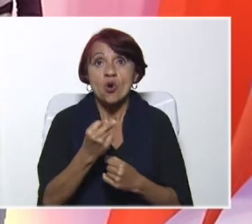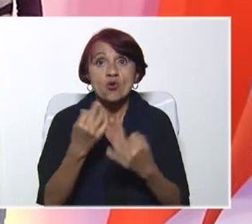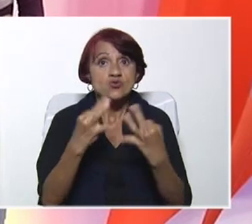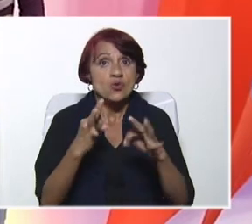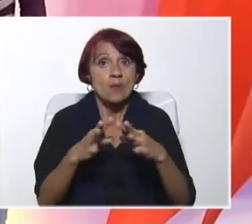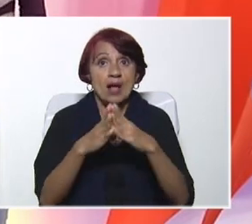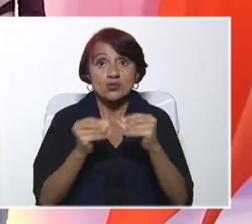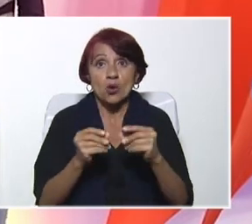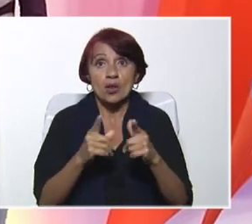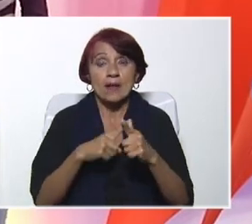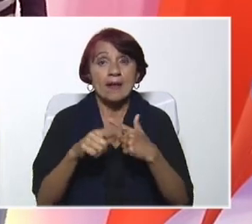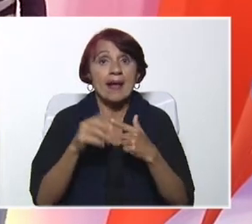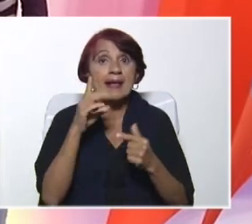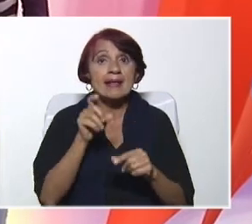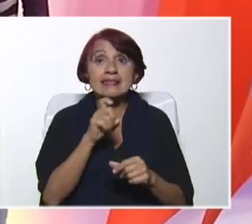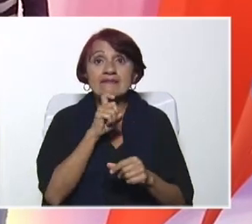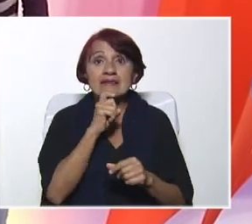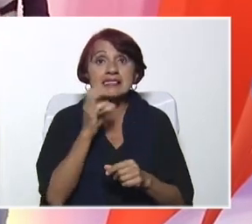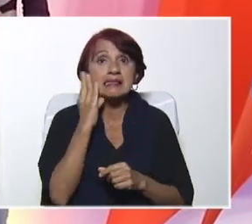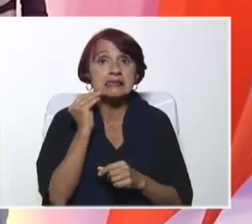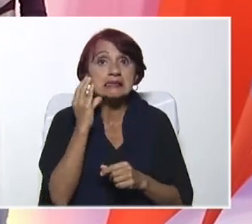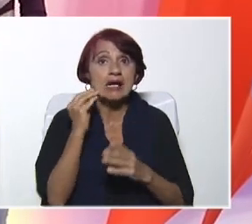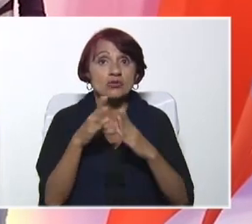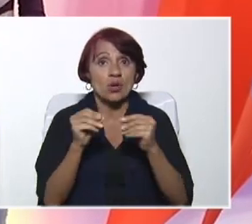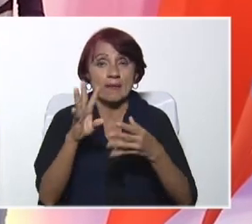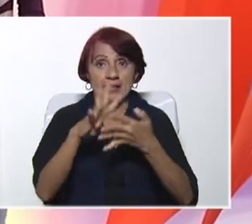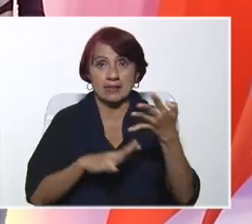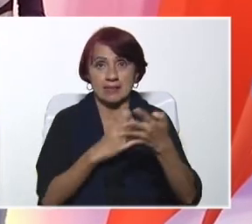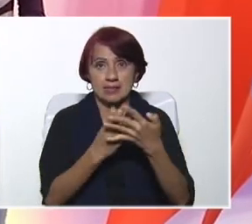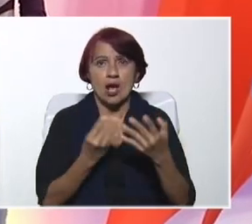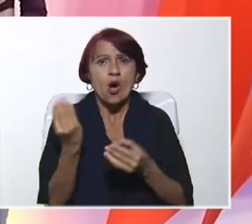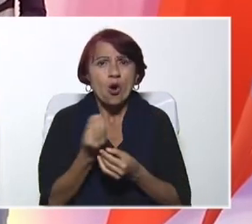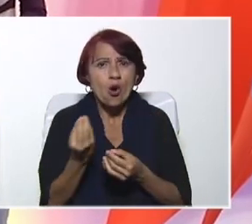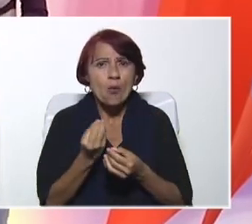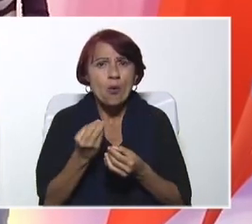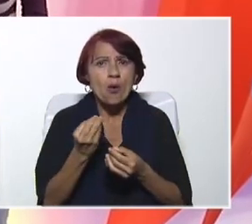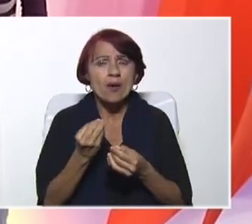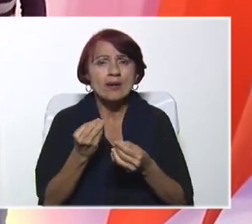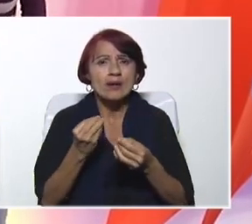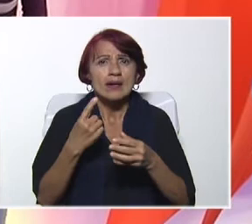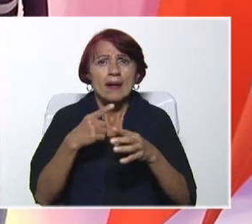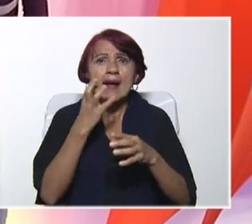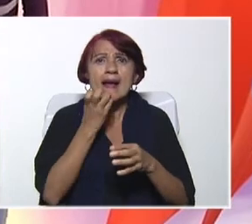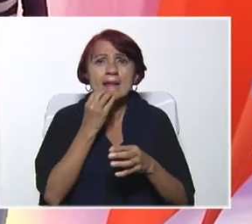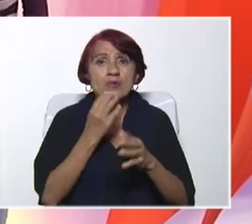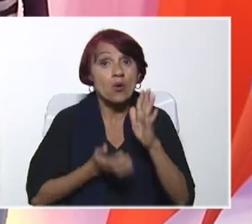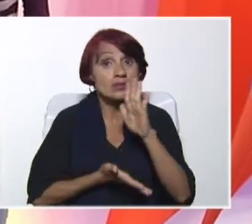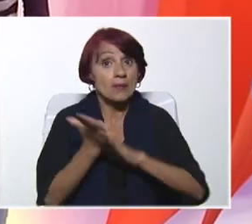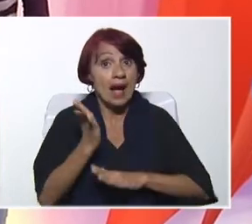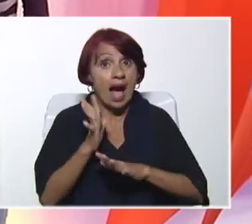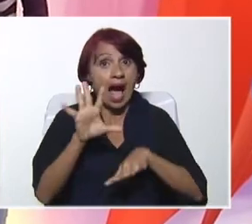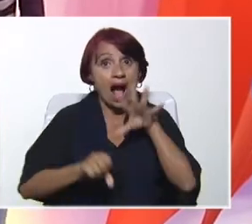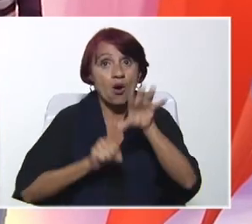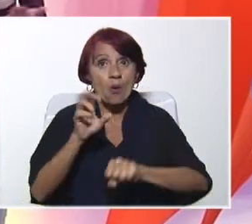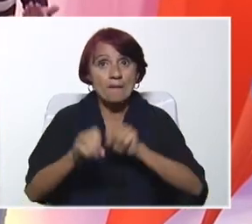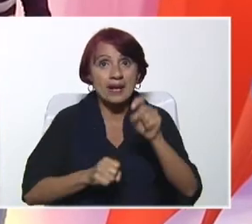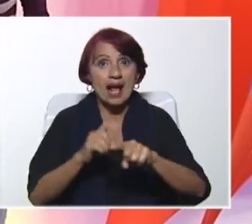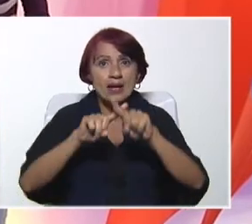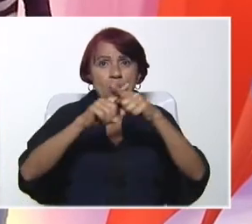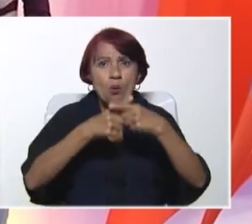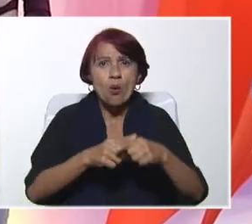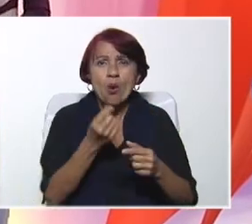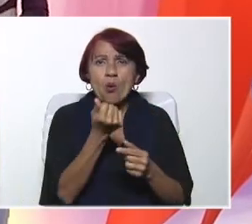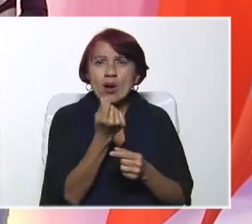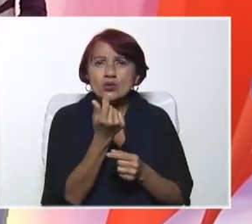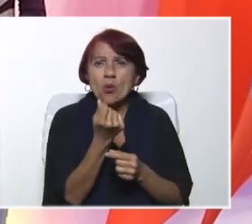permitan experimentar esos conceptos matemáticos. ¿De qué manera lo podemos hacer? Por ejemplo, salir de compras para que ellos puedan